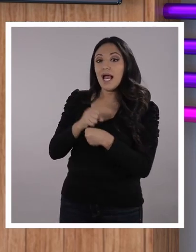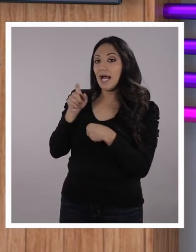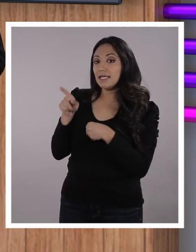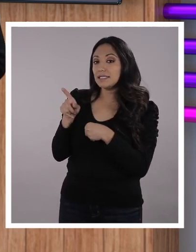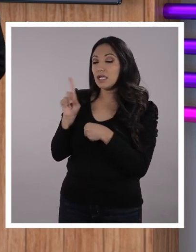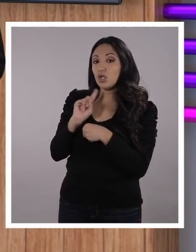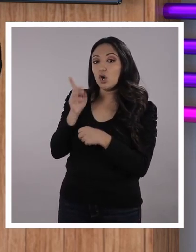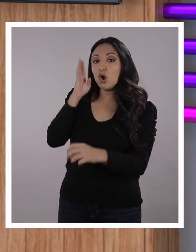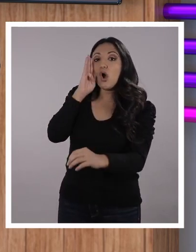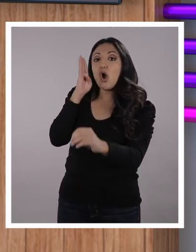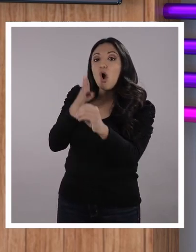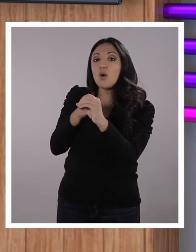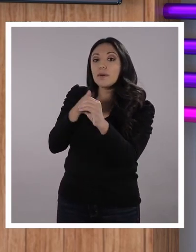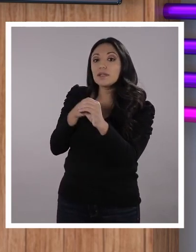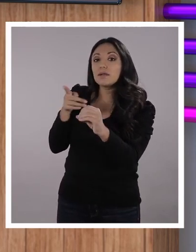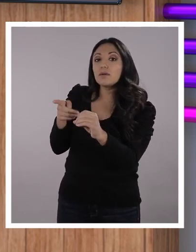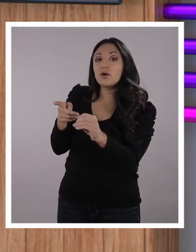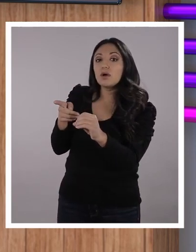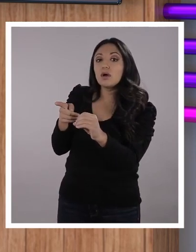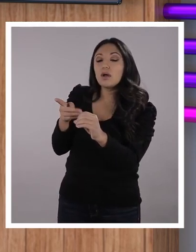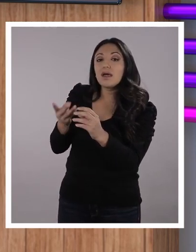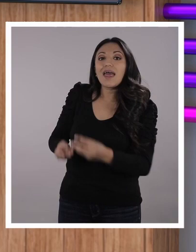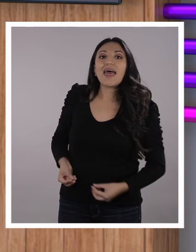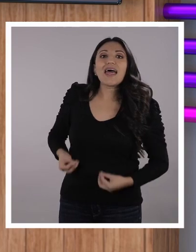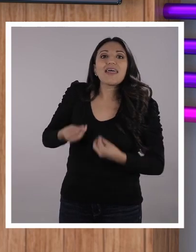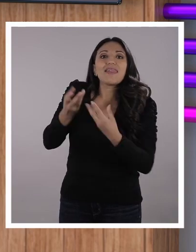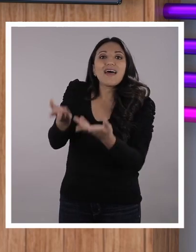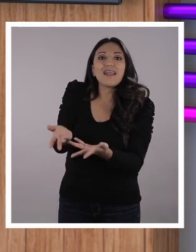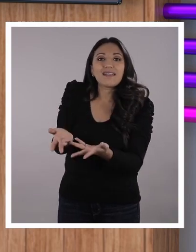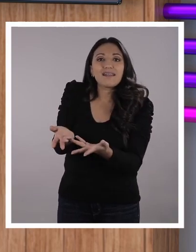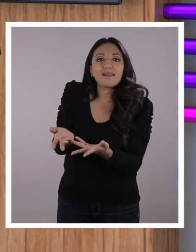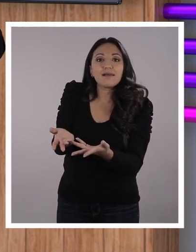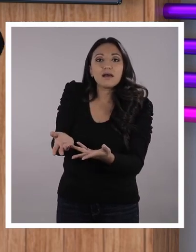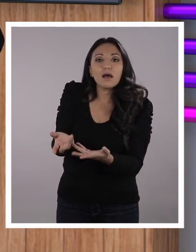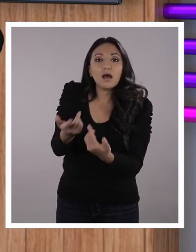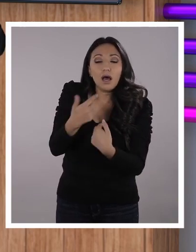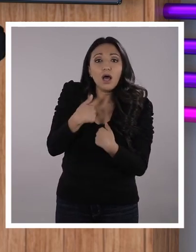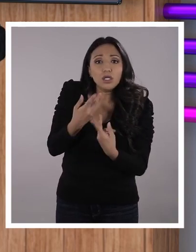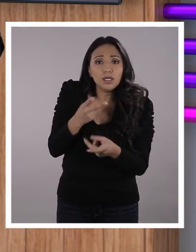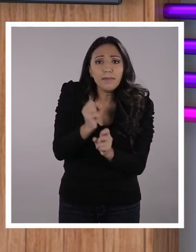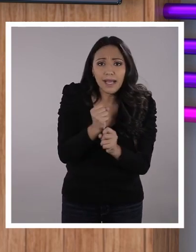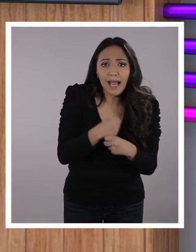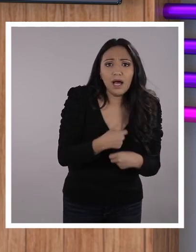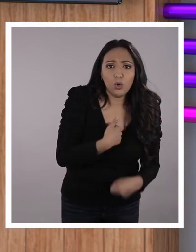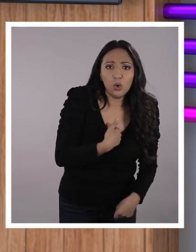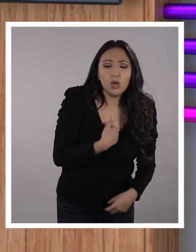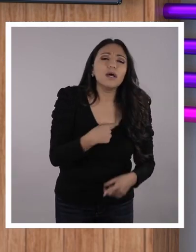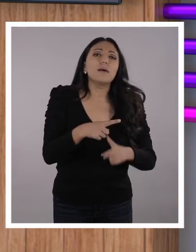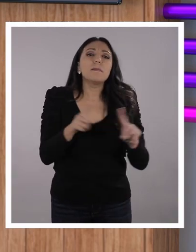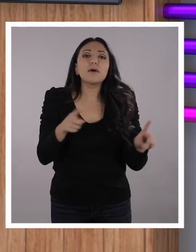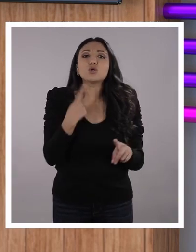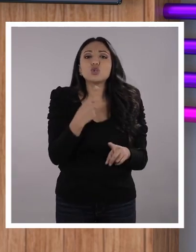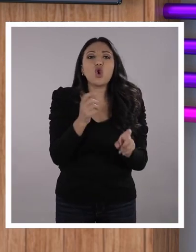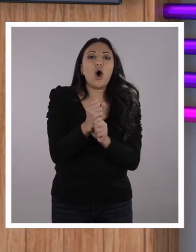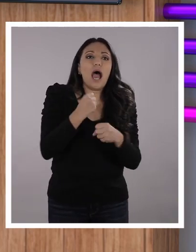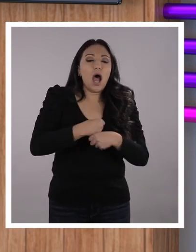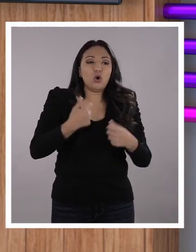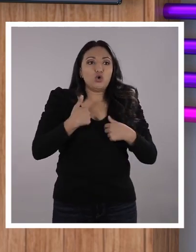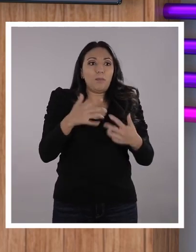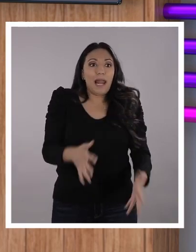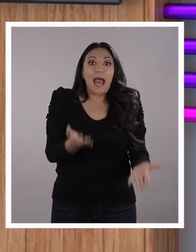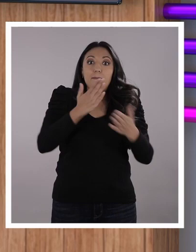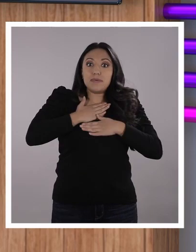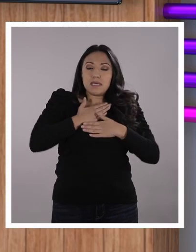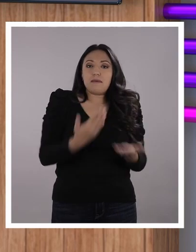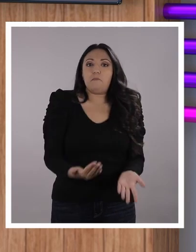cosas, el objetivo es dar. Dar. Entonces yo también hago, pero mi objetivo no es que lo hago